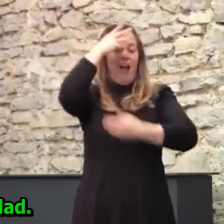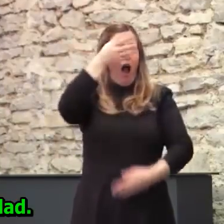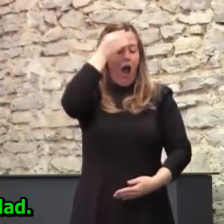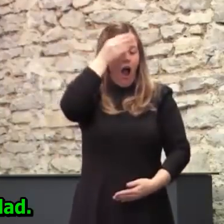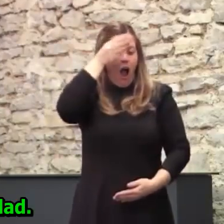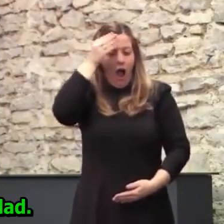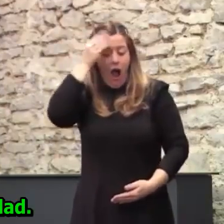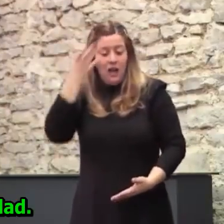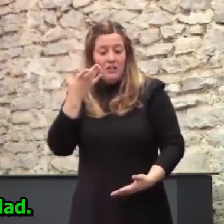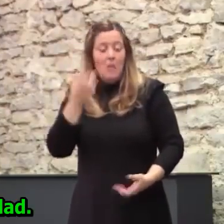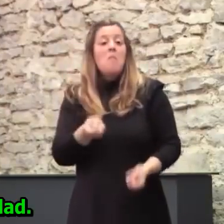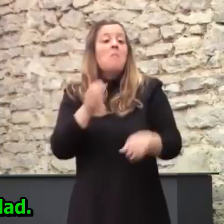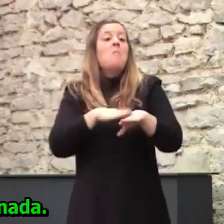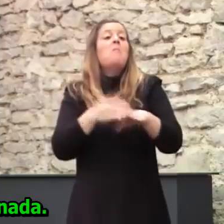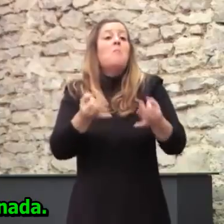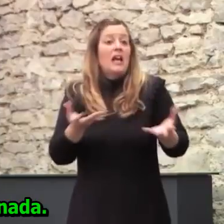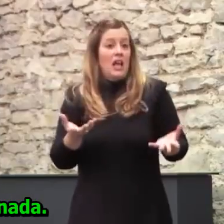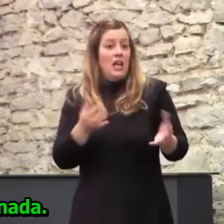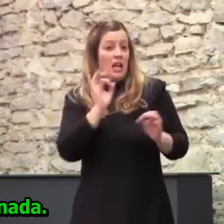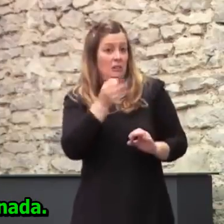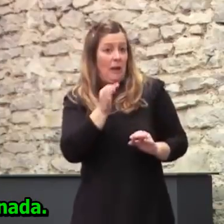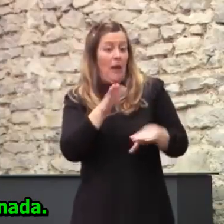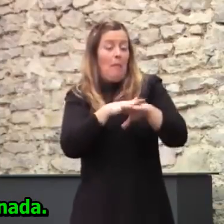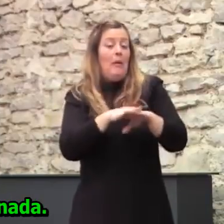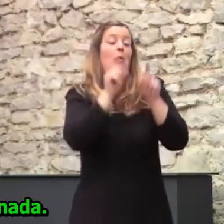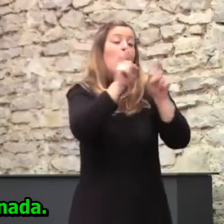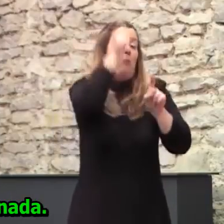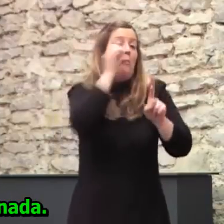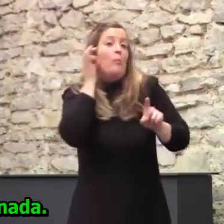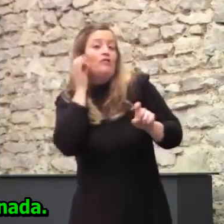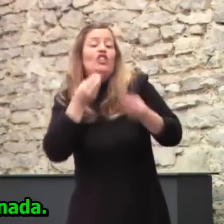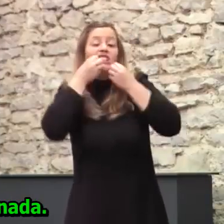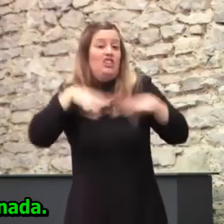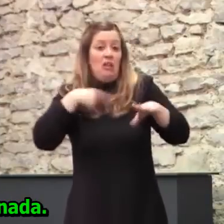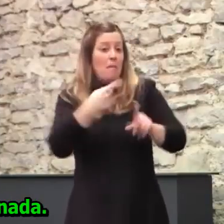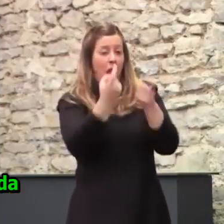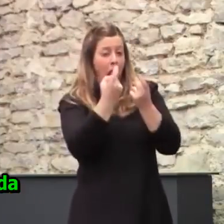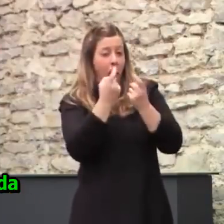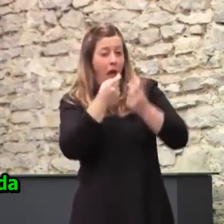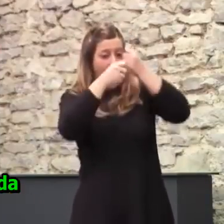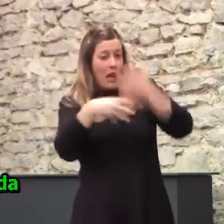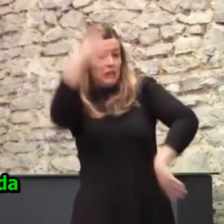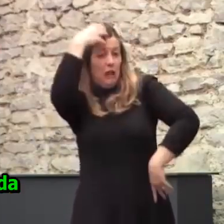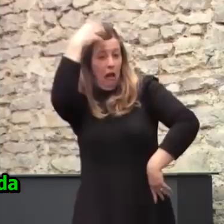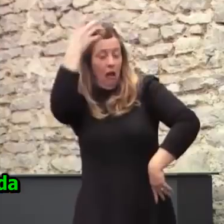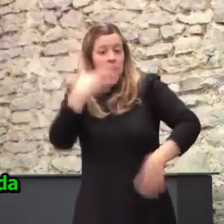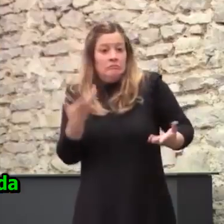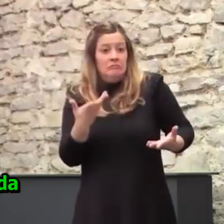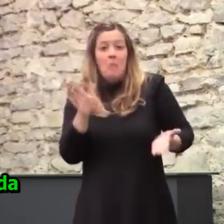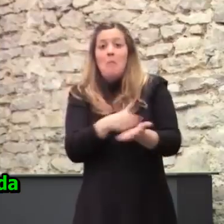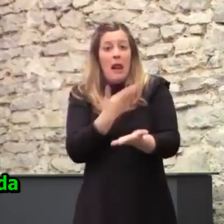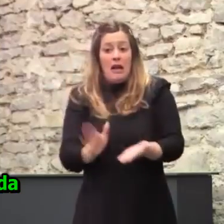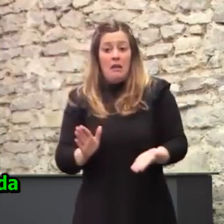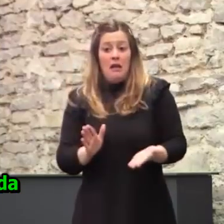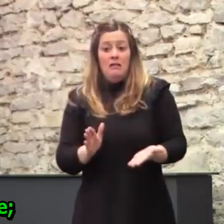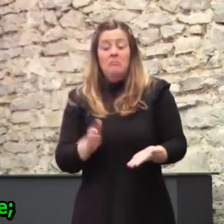y los profesores de historia, pero es verdad, me han enseñado muchas cosas de memoria y luego no me han servido para nada, ¿no? Y lo más importante en la vida, además,